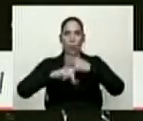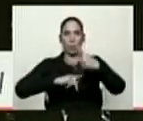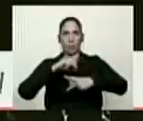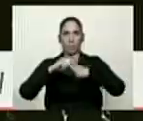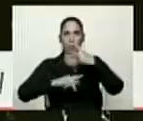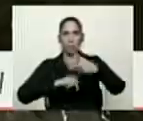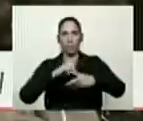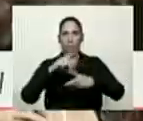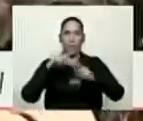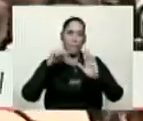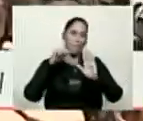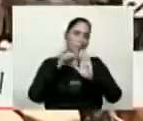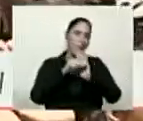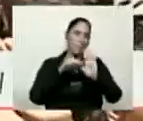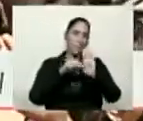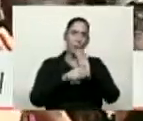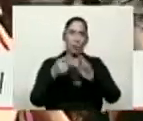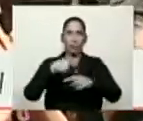bases programáticas